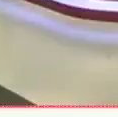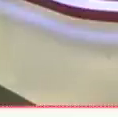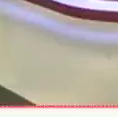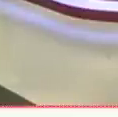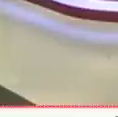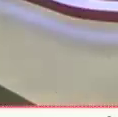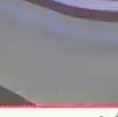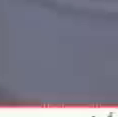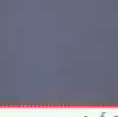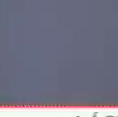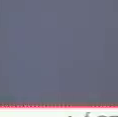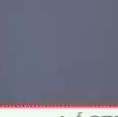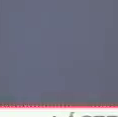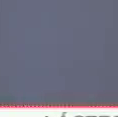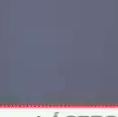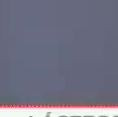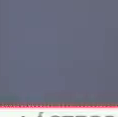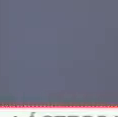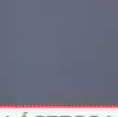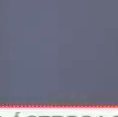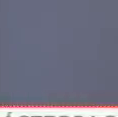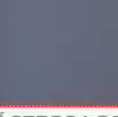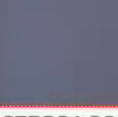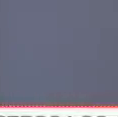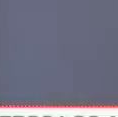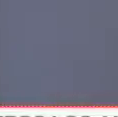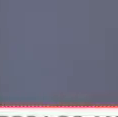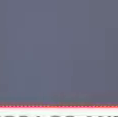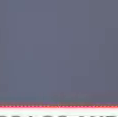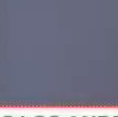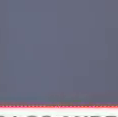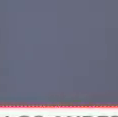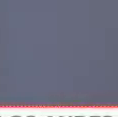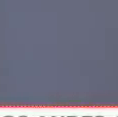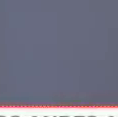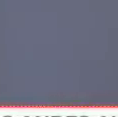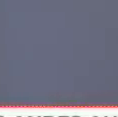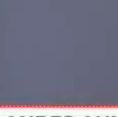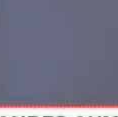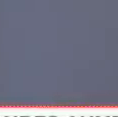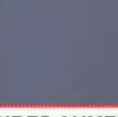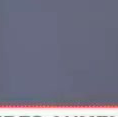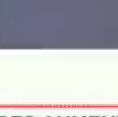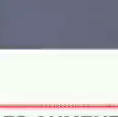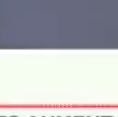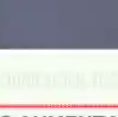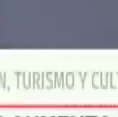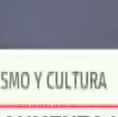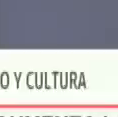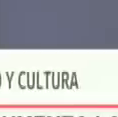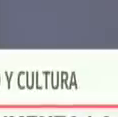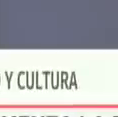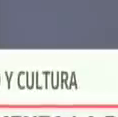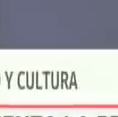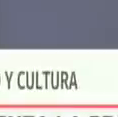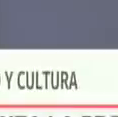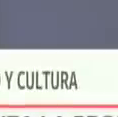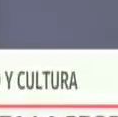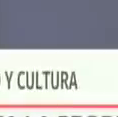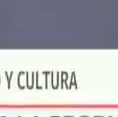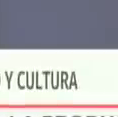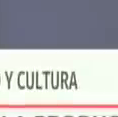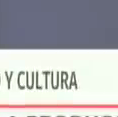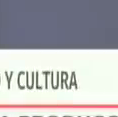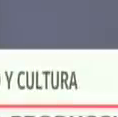Así es, gracias por este contacto informativo que lo establecemos a esta hora desde la sala de prensa Simón Bolívar del Palacio de Miraflores, donde el